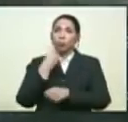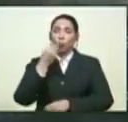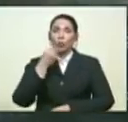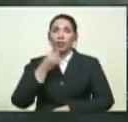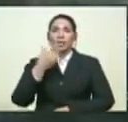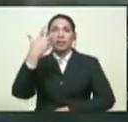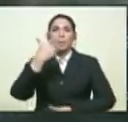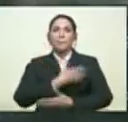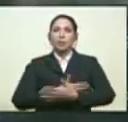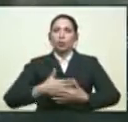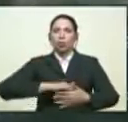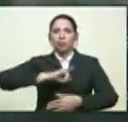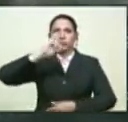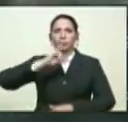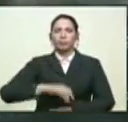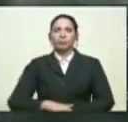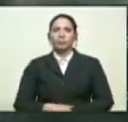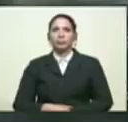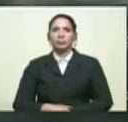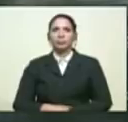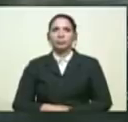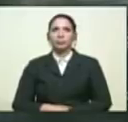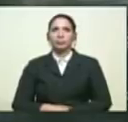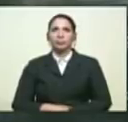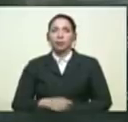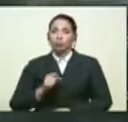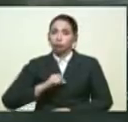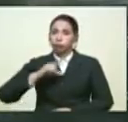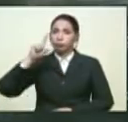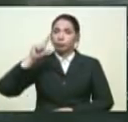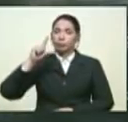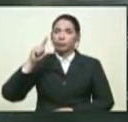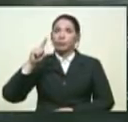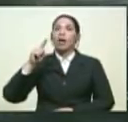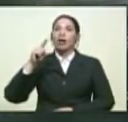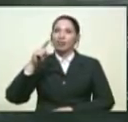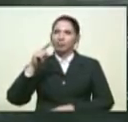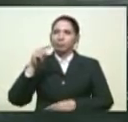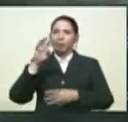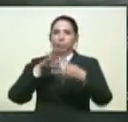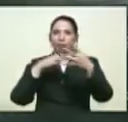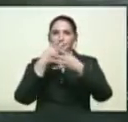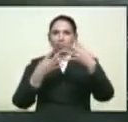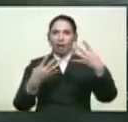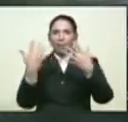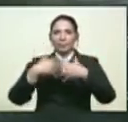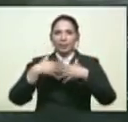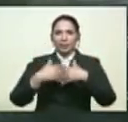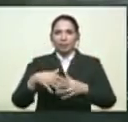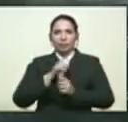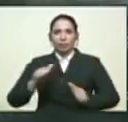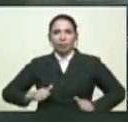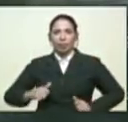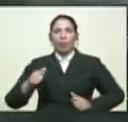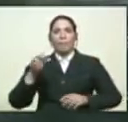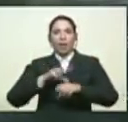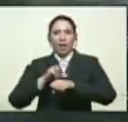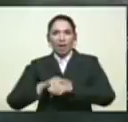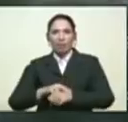muchachos, de los salarios, de las tablas de salario de administración pública, militares, médicos,